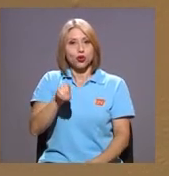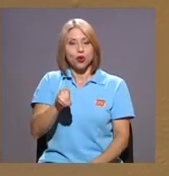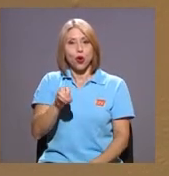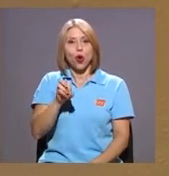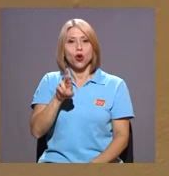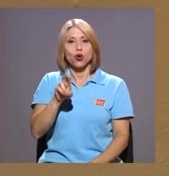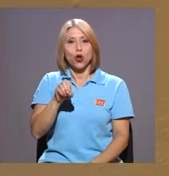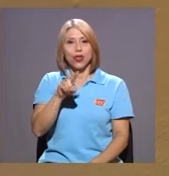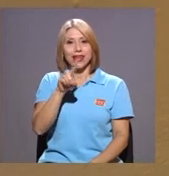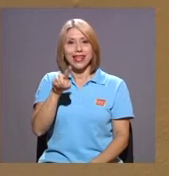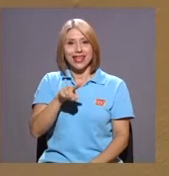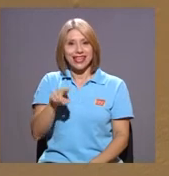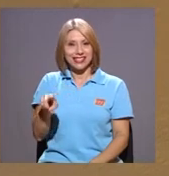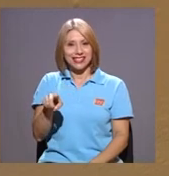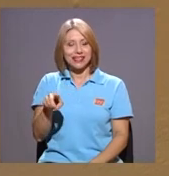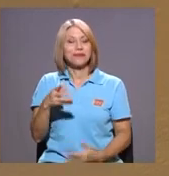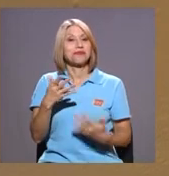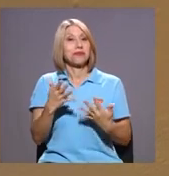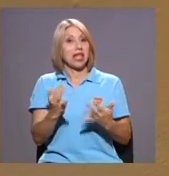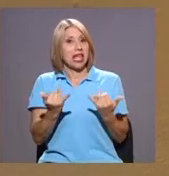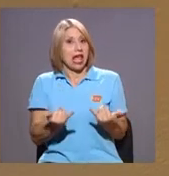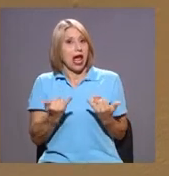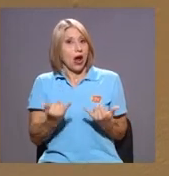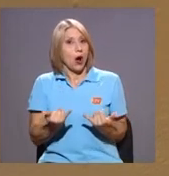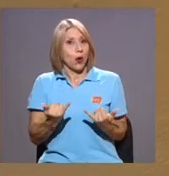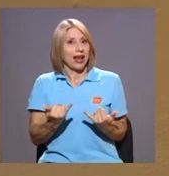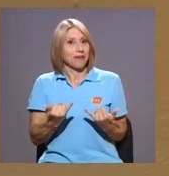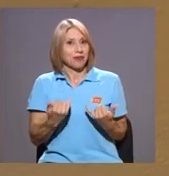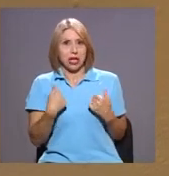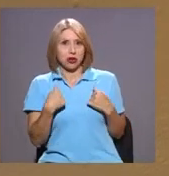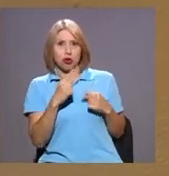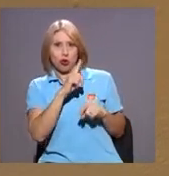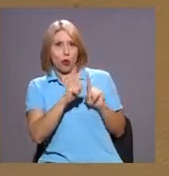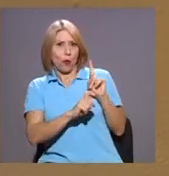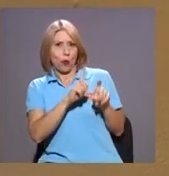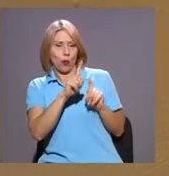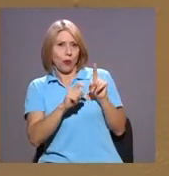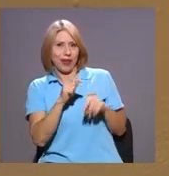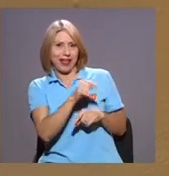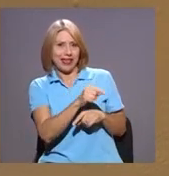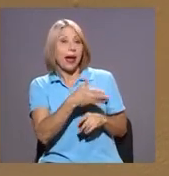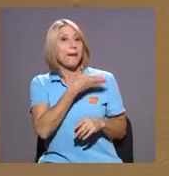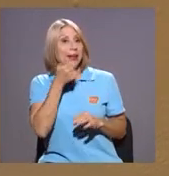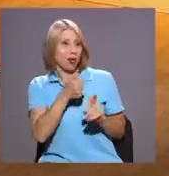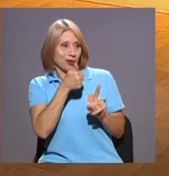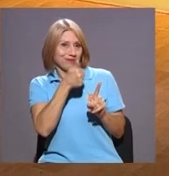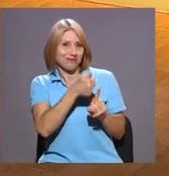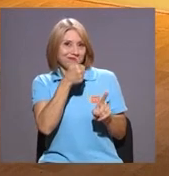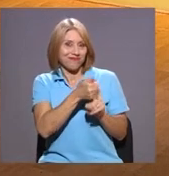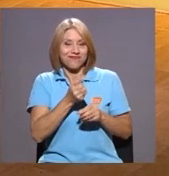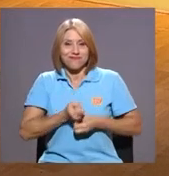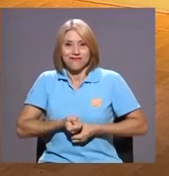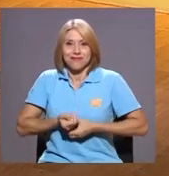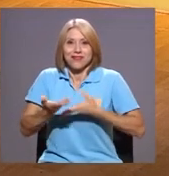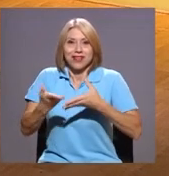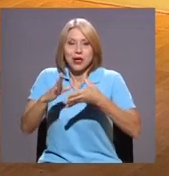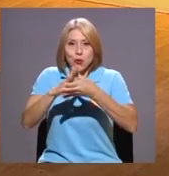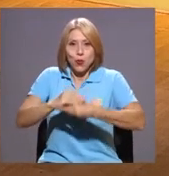y ahora lo vamos a dar un poquito más, con menos preguntas mías y más que ella nos cuente de